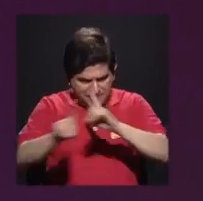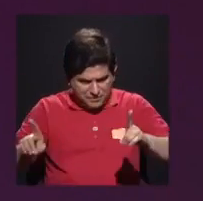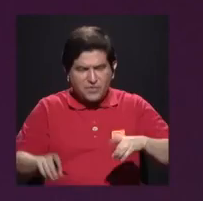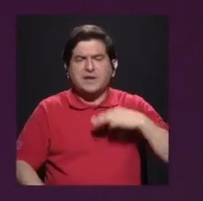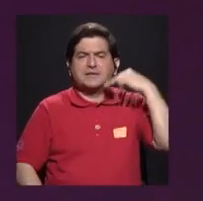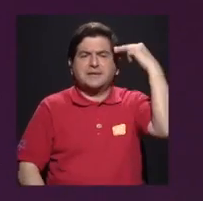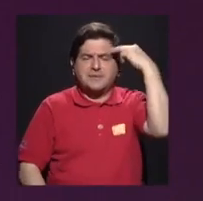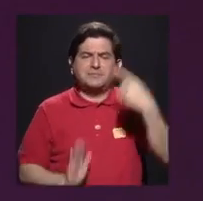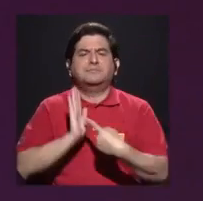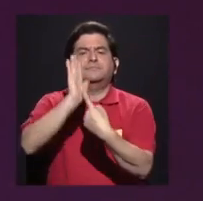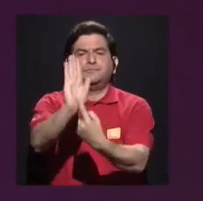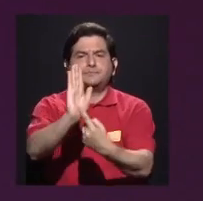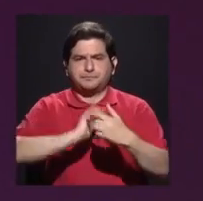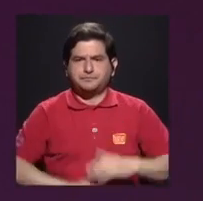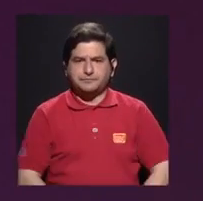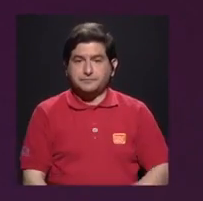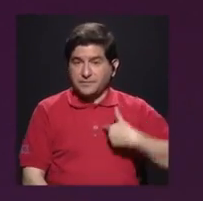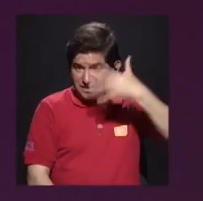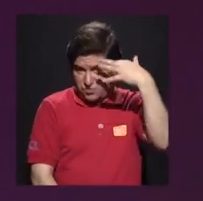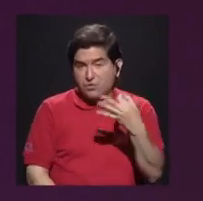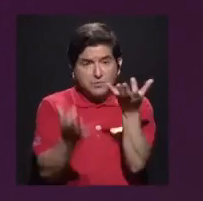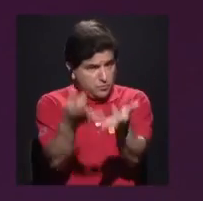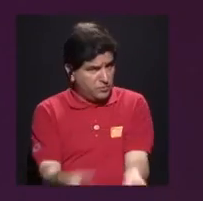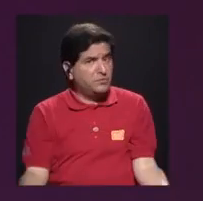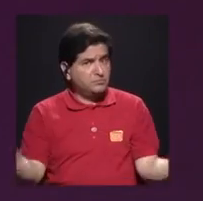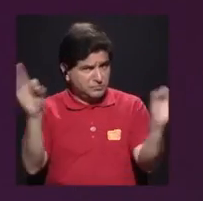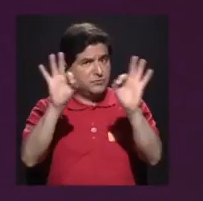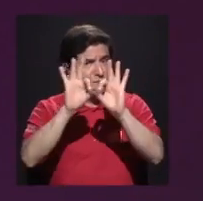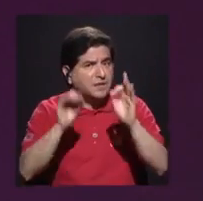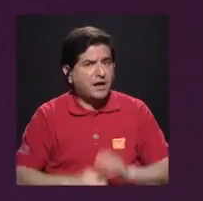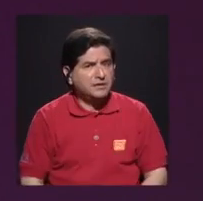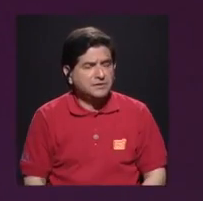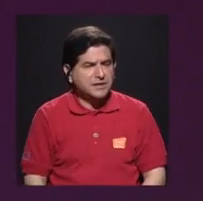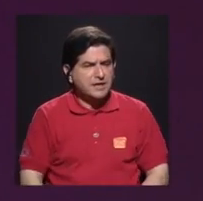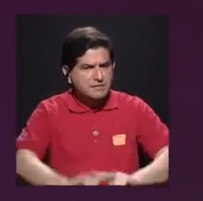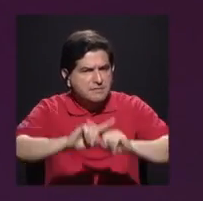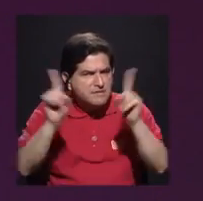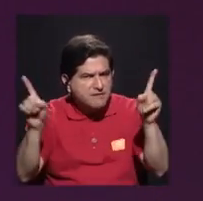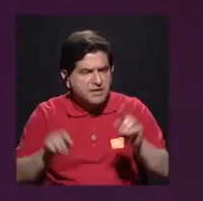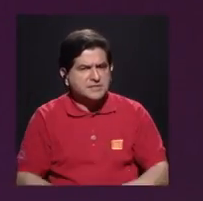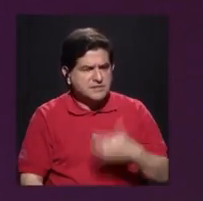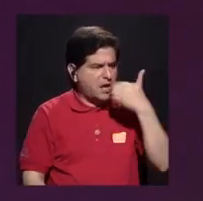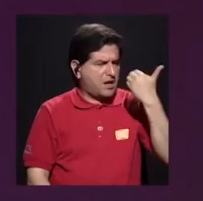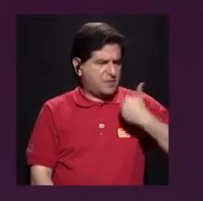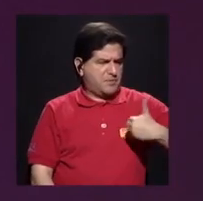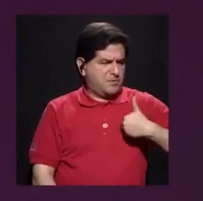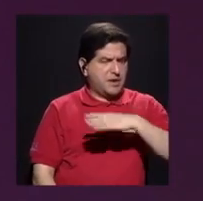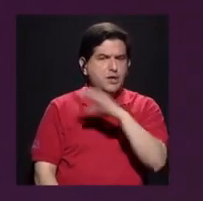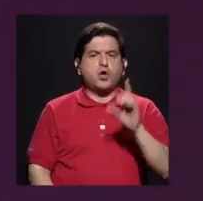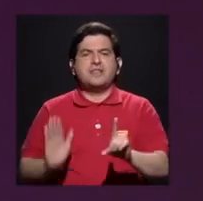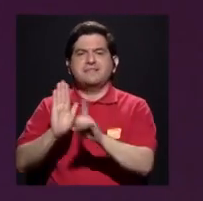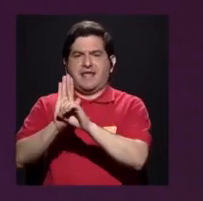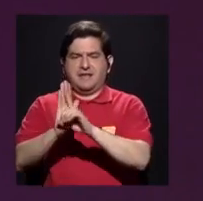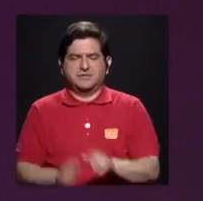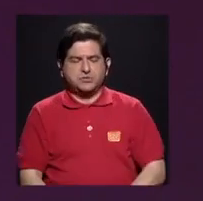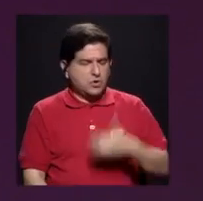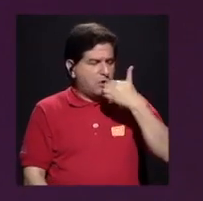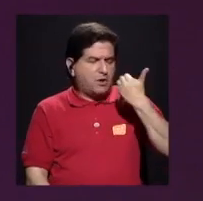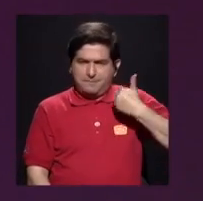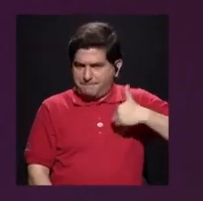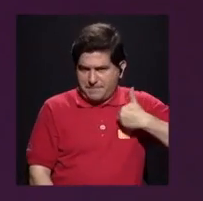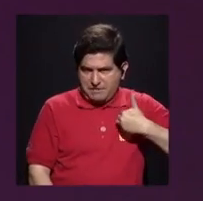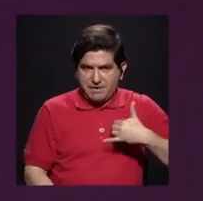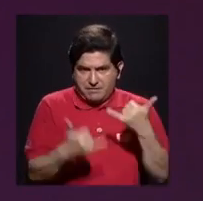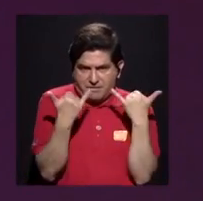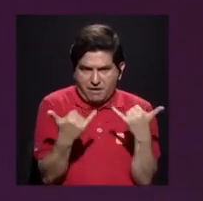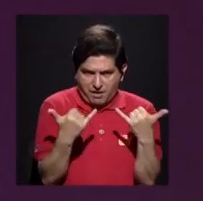madura creo que es importante hacer una distinción entre lo que es un privilegio y lo que es un derecho el privilegio que es